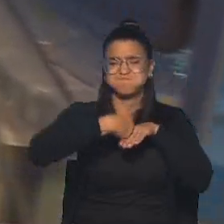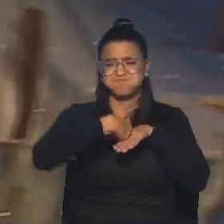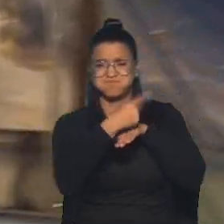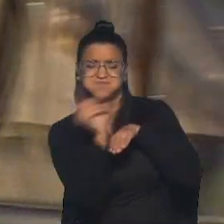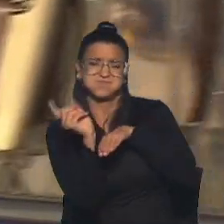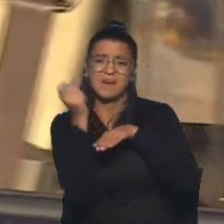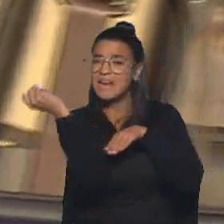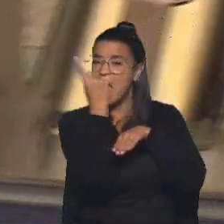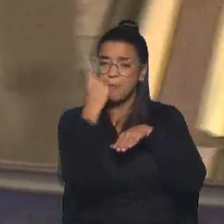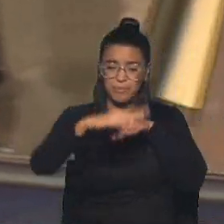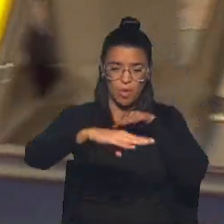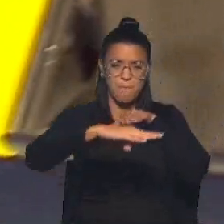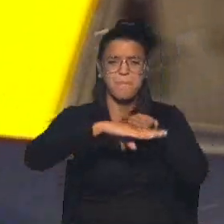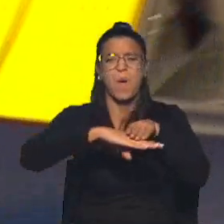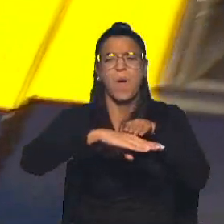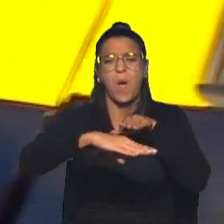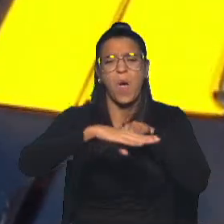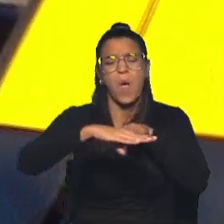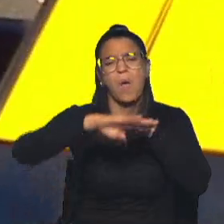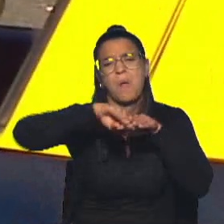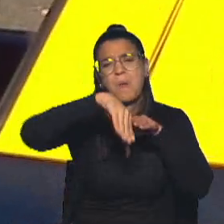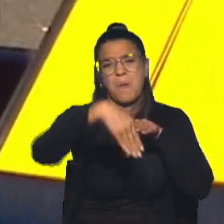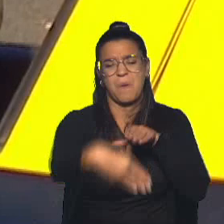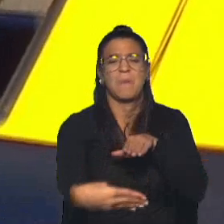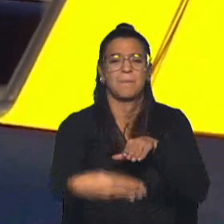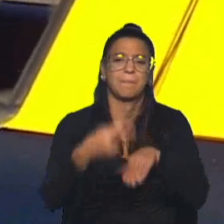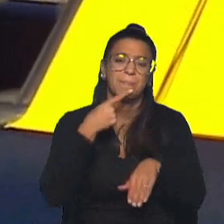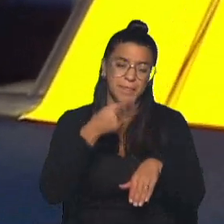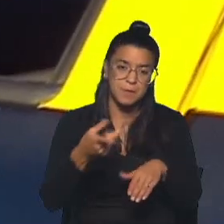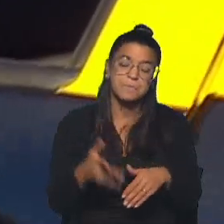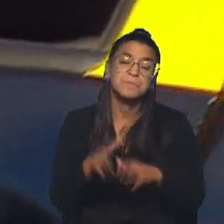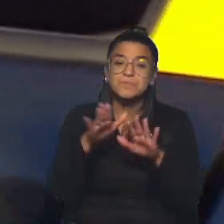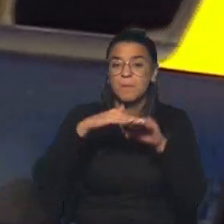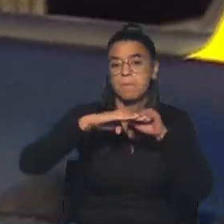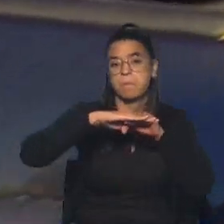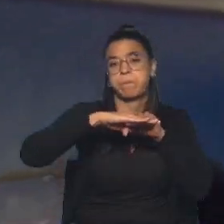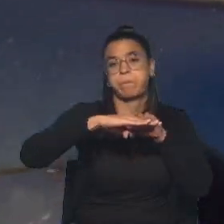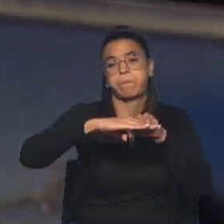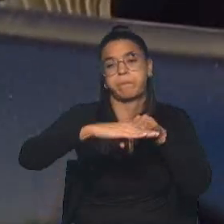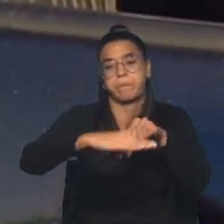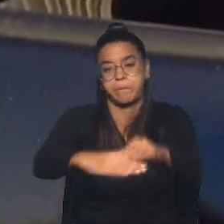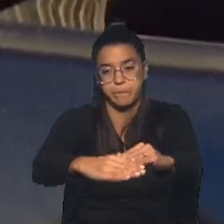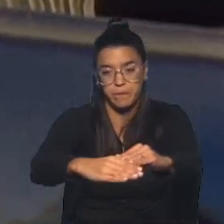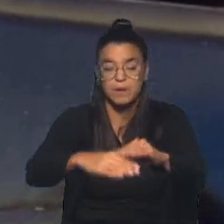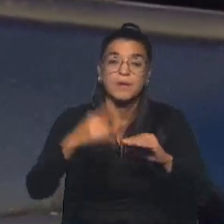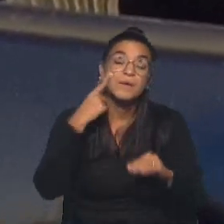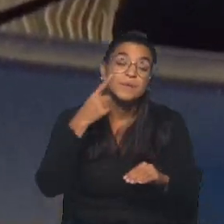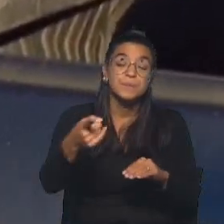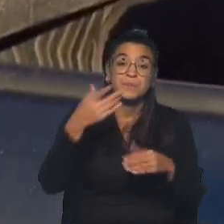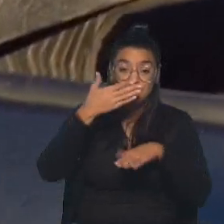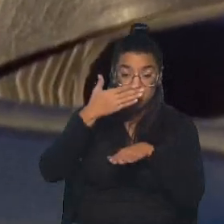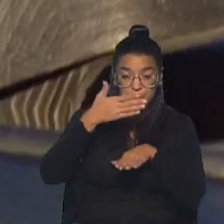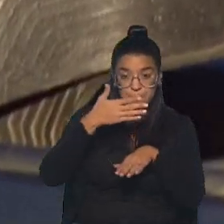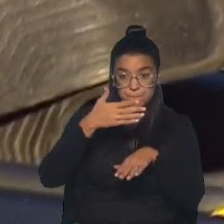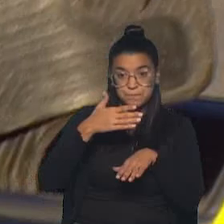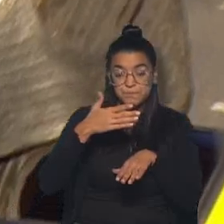velocidad impactó de lleno sobre el vehículo particular y se deslizó fíjate si de lo que te voy a decir se deslizó